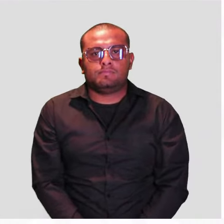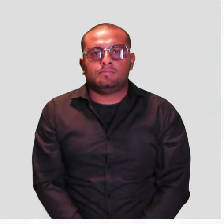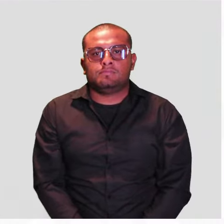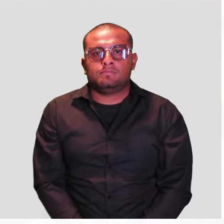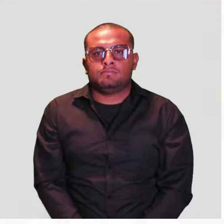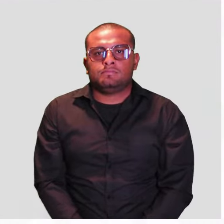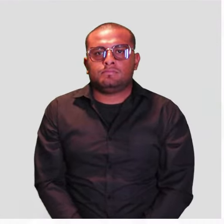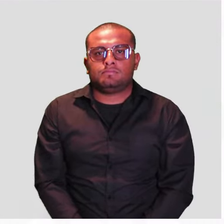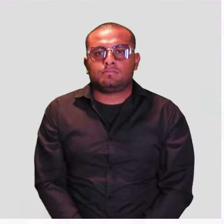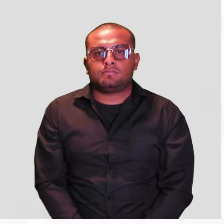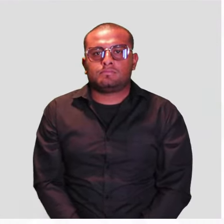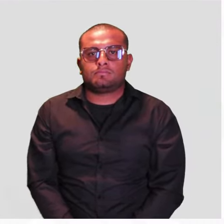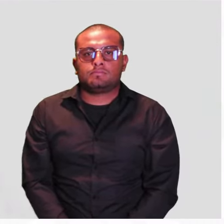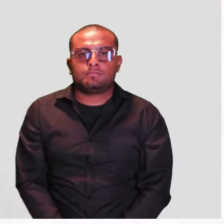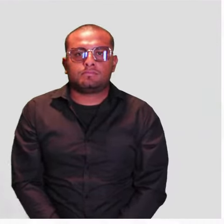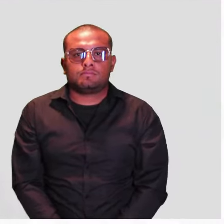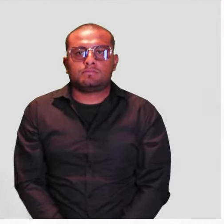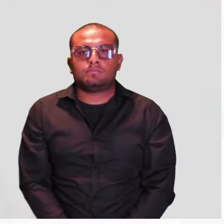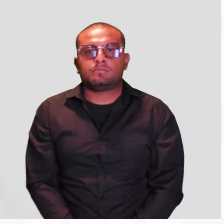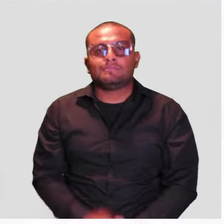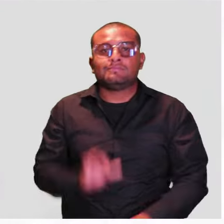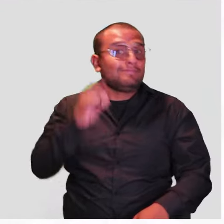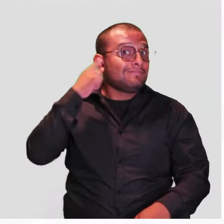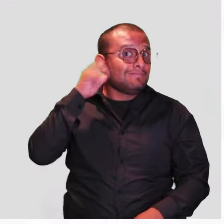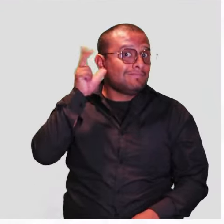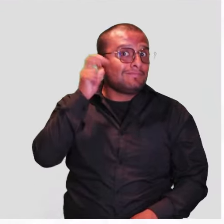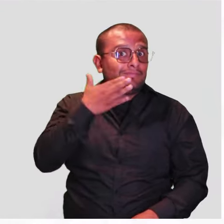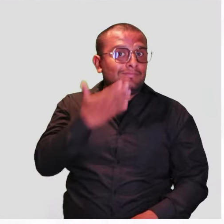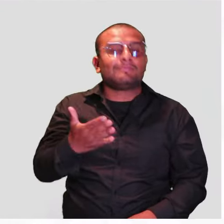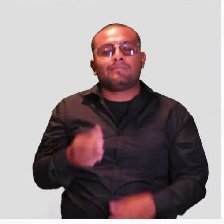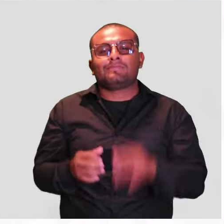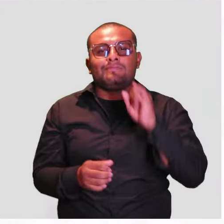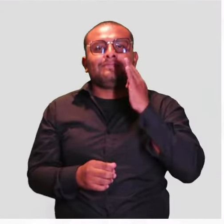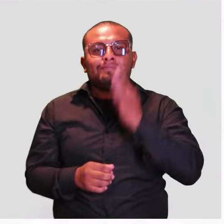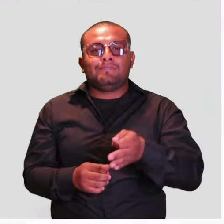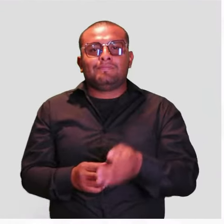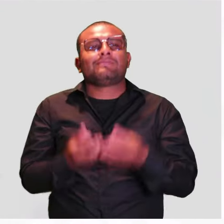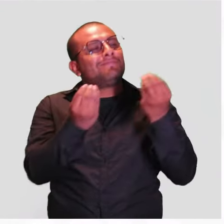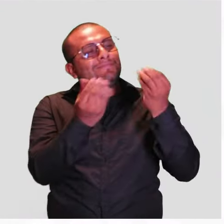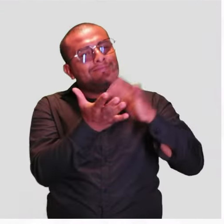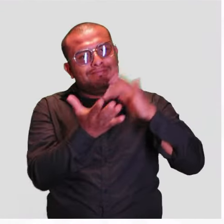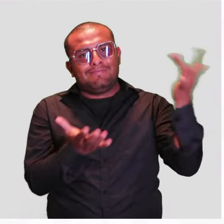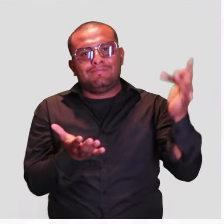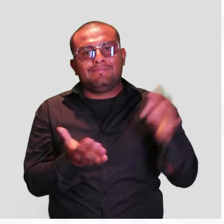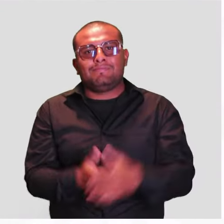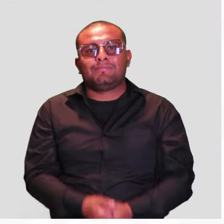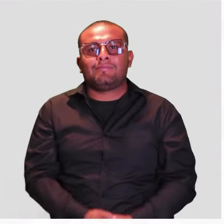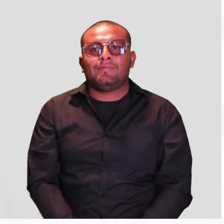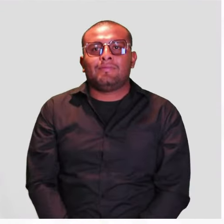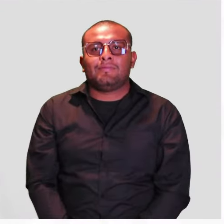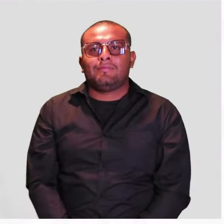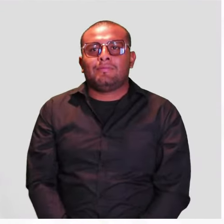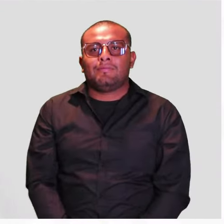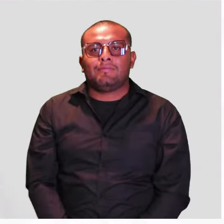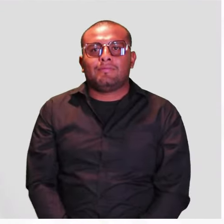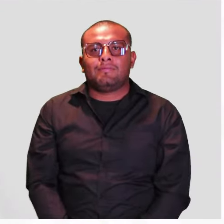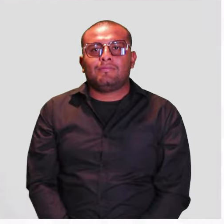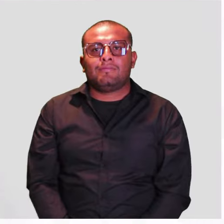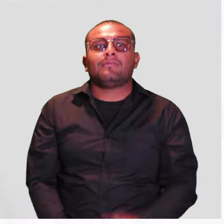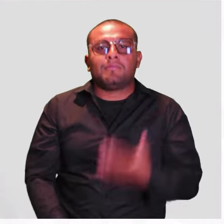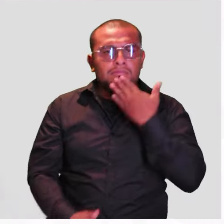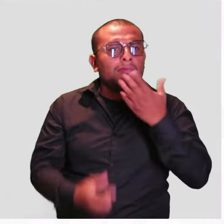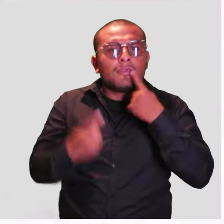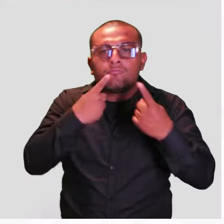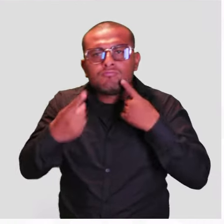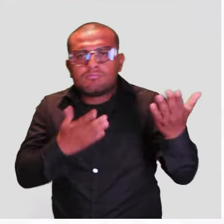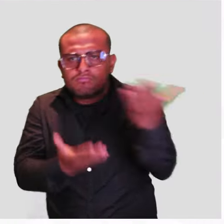¿Me escucha? Correcto. Sí, gracias. Este tipo de ejercicios es muy importante. Nos acerca a la